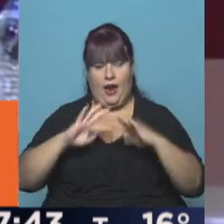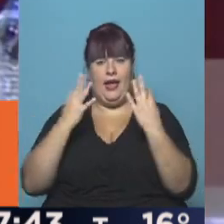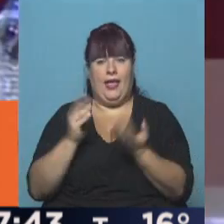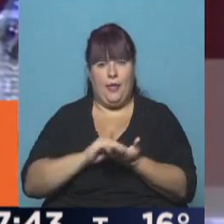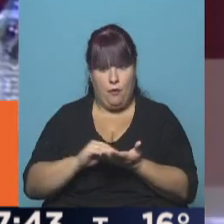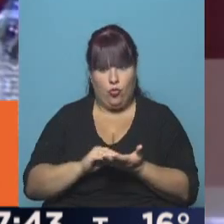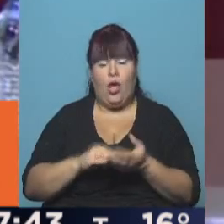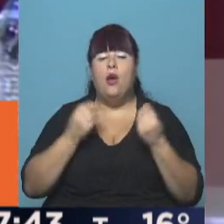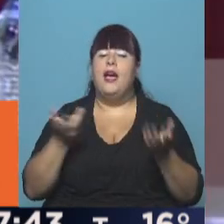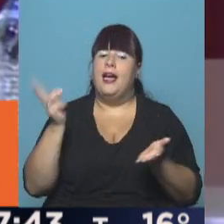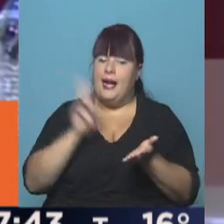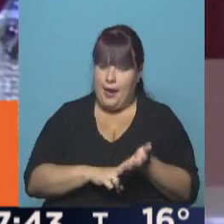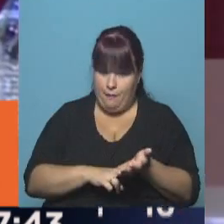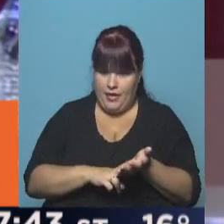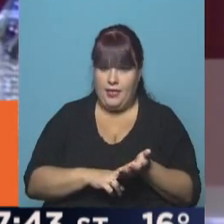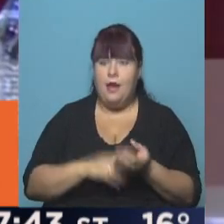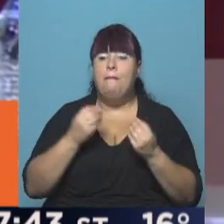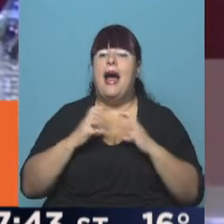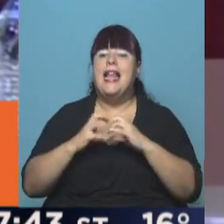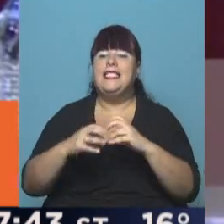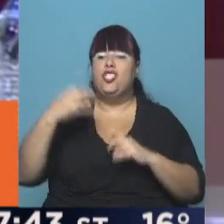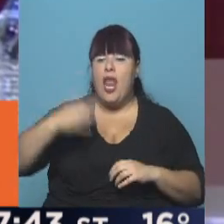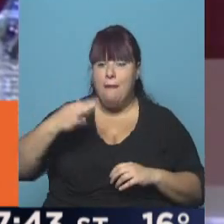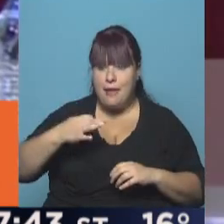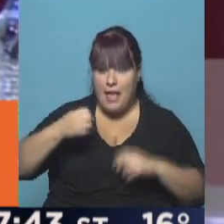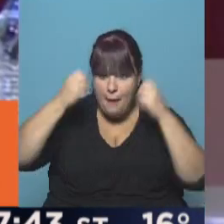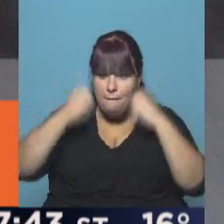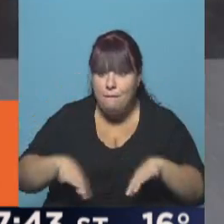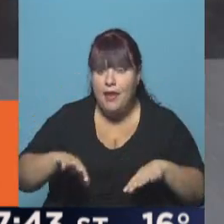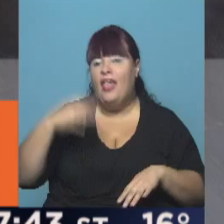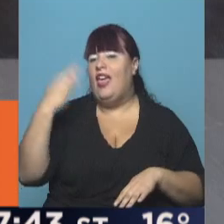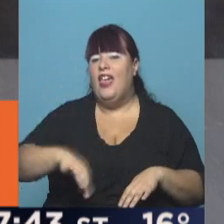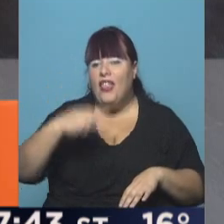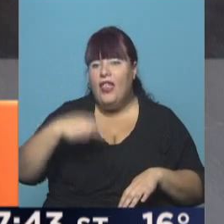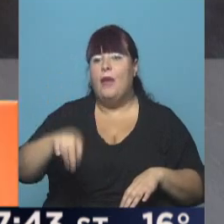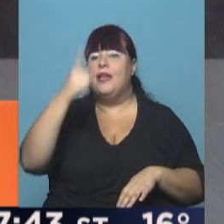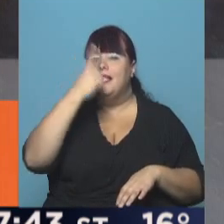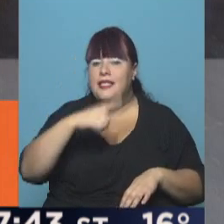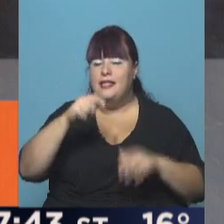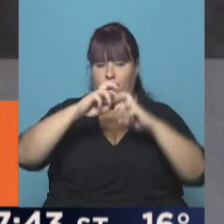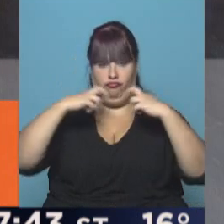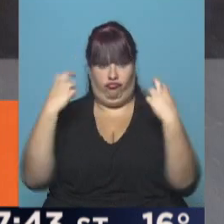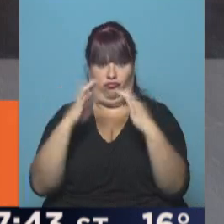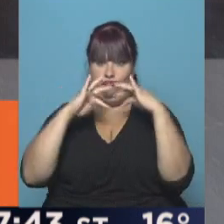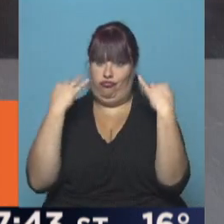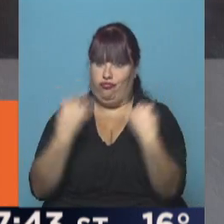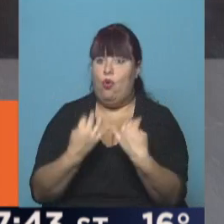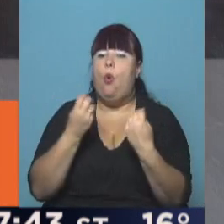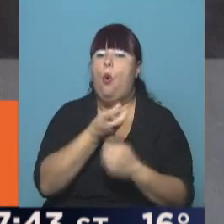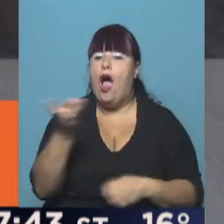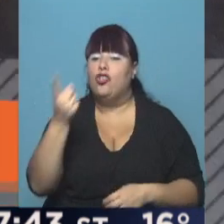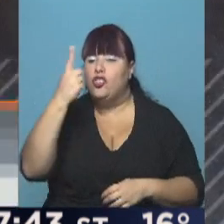de Diputados, porque, repetimos, para que la sesión especial comience, necesita tener sentados en sus bancas